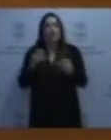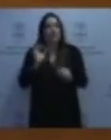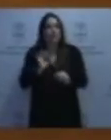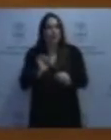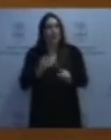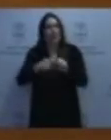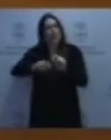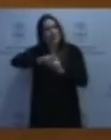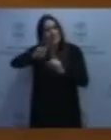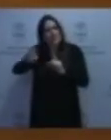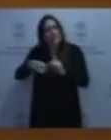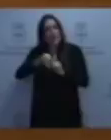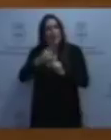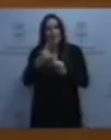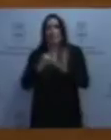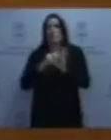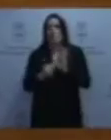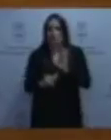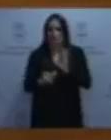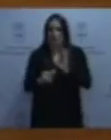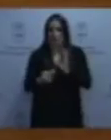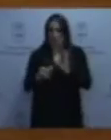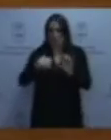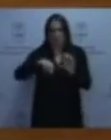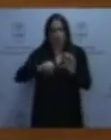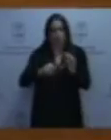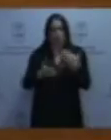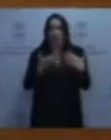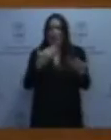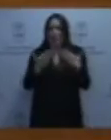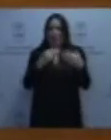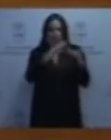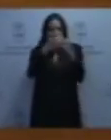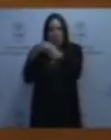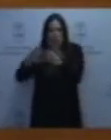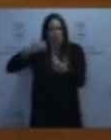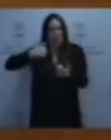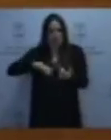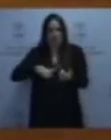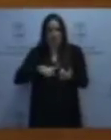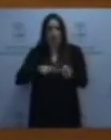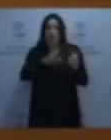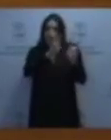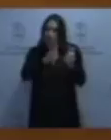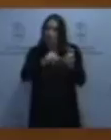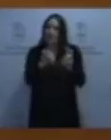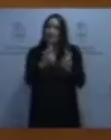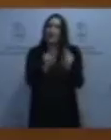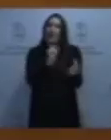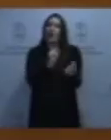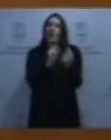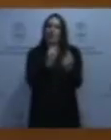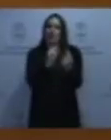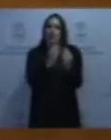otras cuestiones que modificar, y esto tenémoslo falado entre varios grupos parlamentarios. Este tema merece un debate amplio y